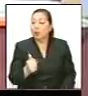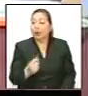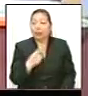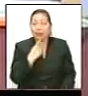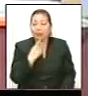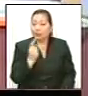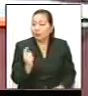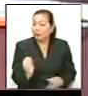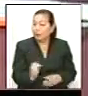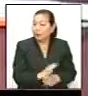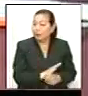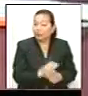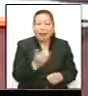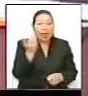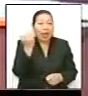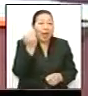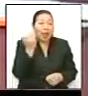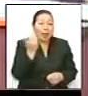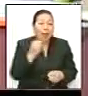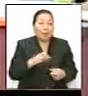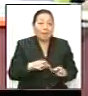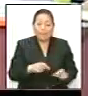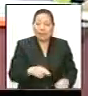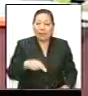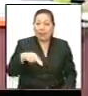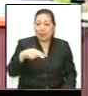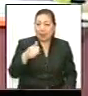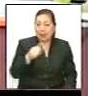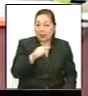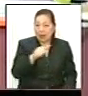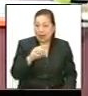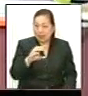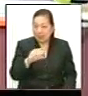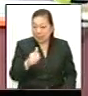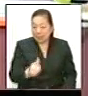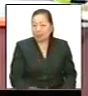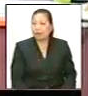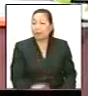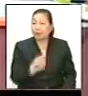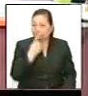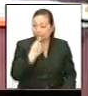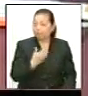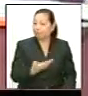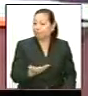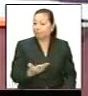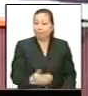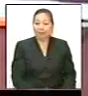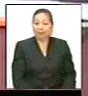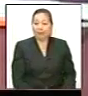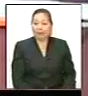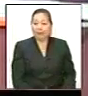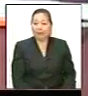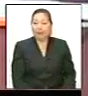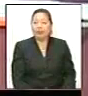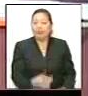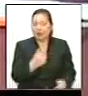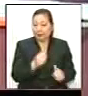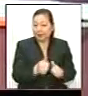la zona arqueológica de la poligonal de Nazca, que ahí como vemos en la